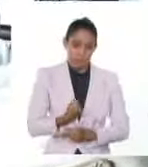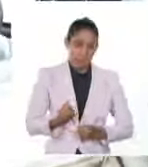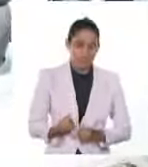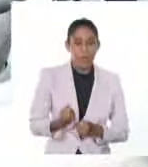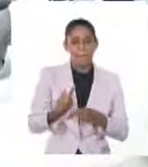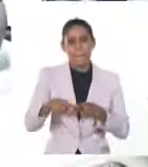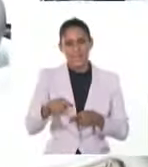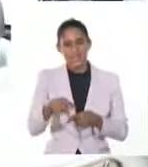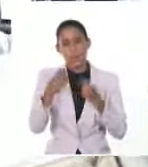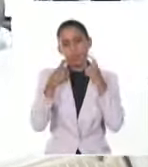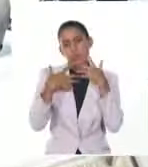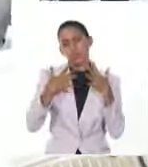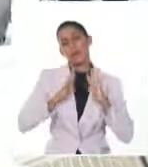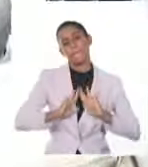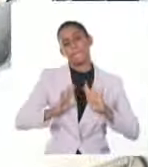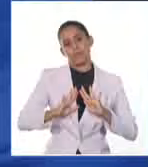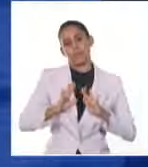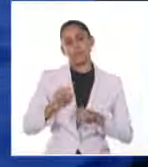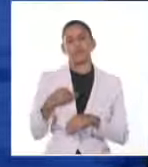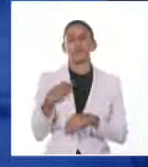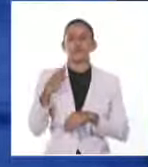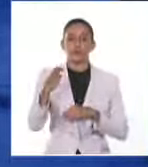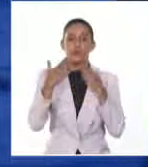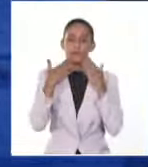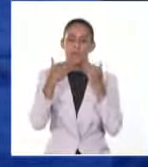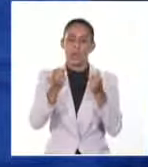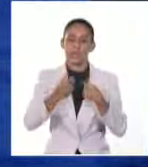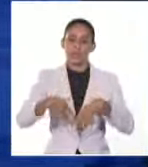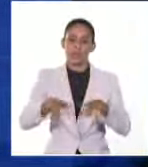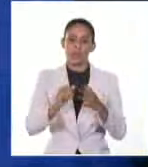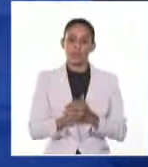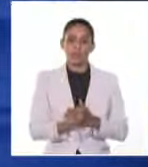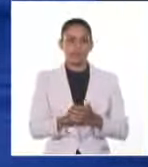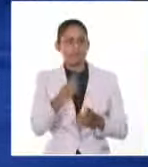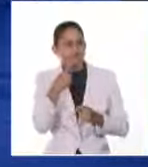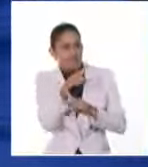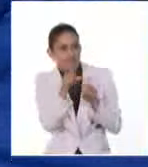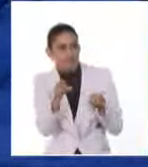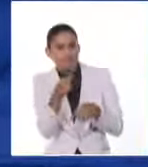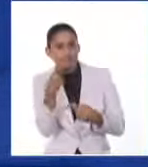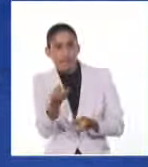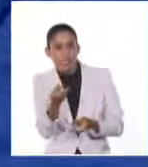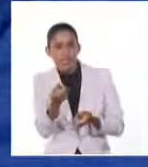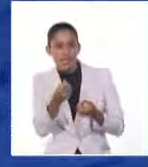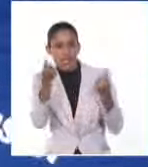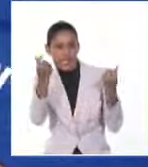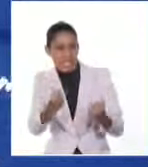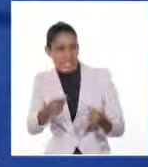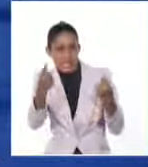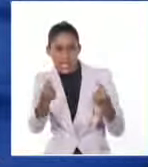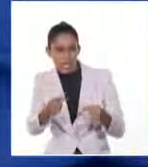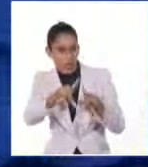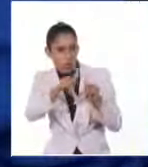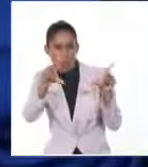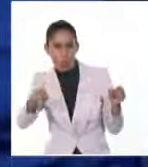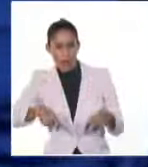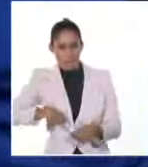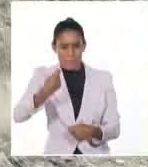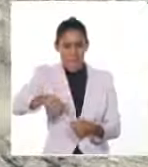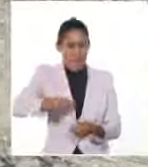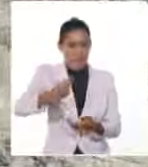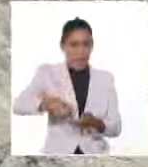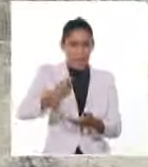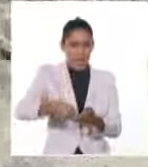no muy lejano ya se va a mejorar. Y es un respiro saber de esta millonaria inversión que está ejecutando Cuba. Son unos cuantos parques que se van a